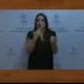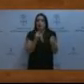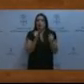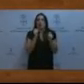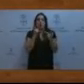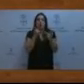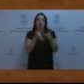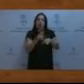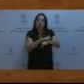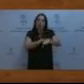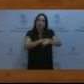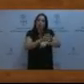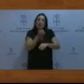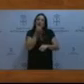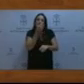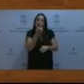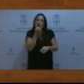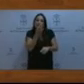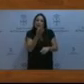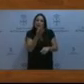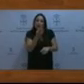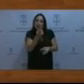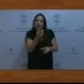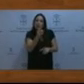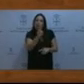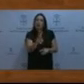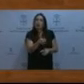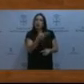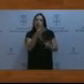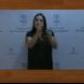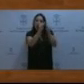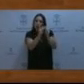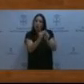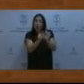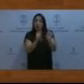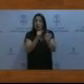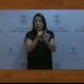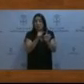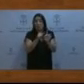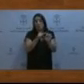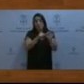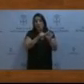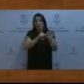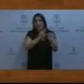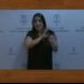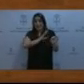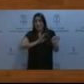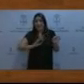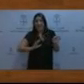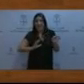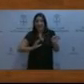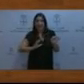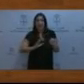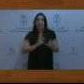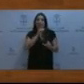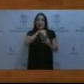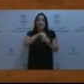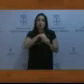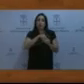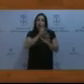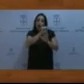gobierno socialista se esté confeccionando una resolución para reservar puestos de interinidad en las listas y bolsas de